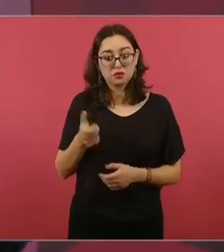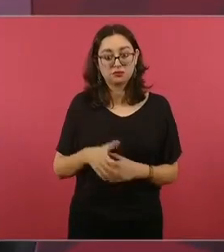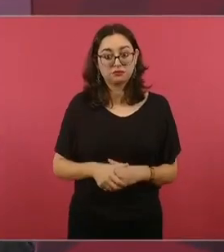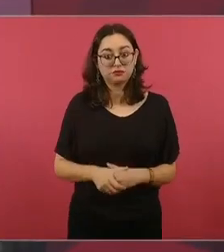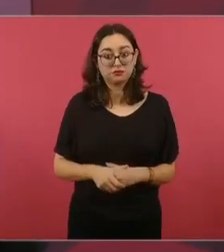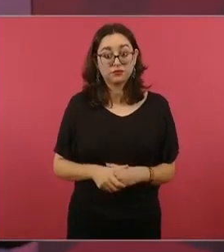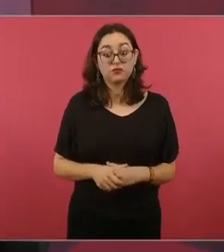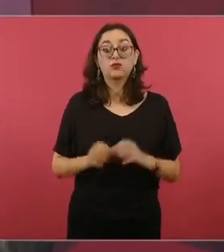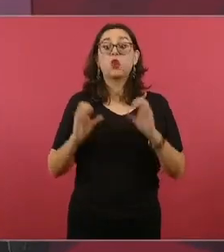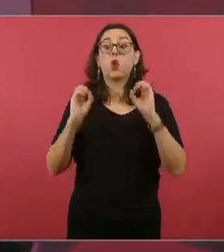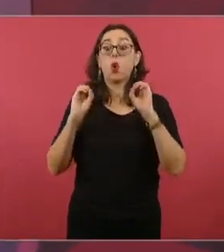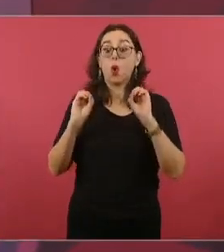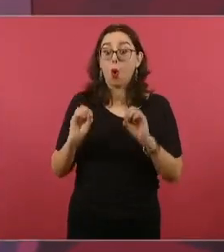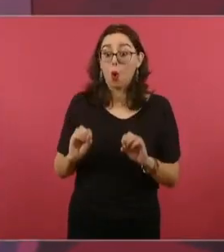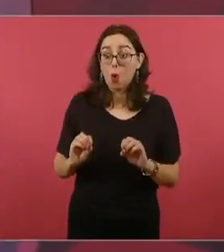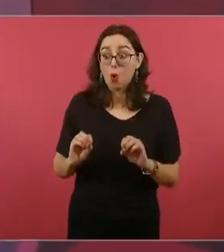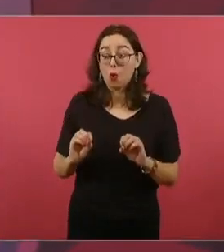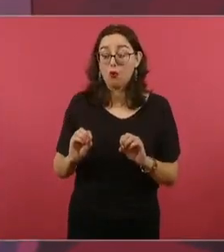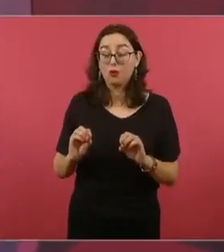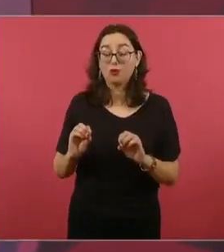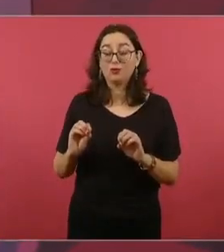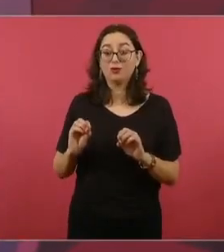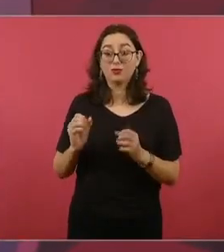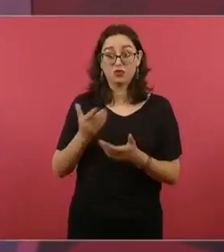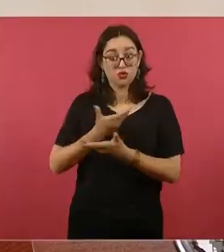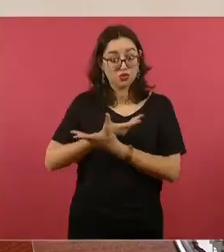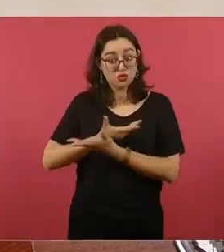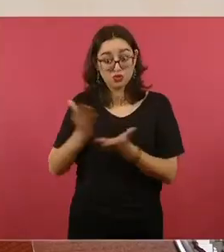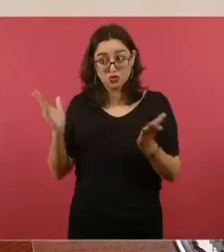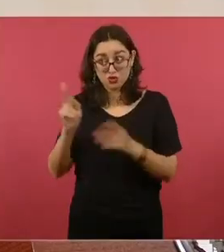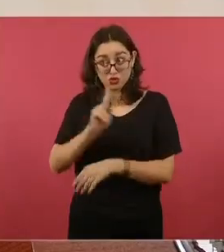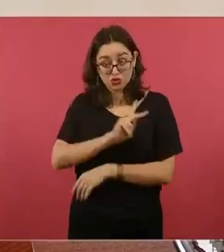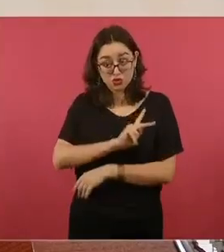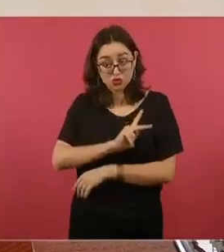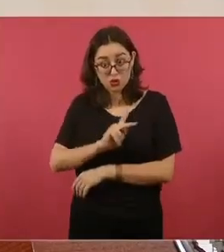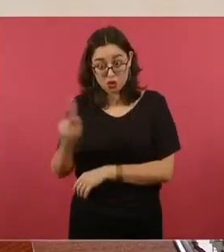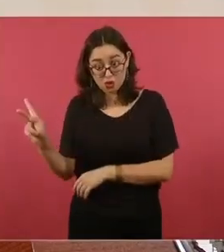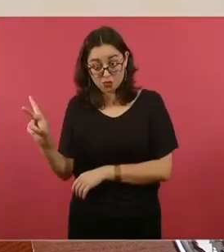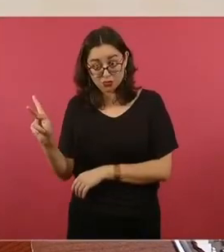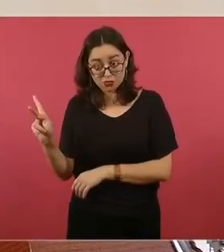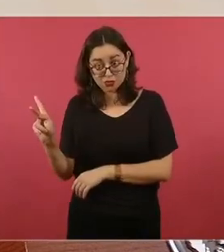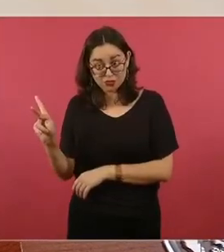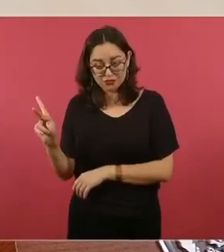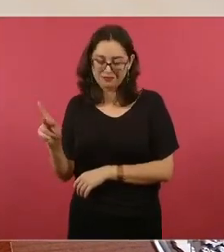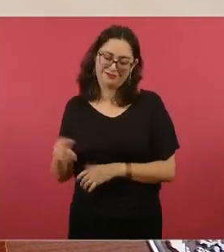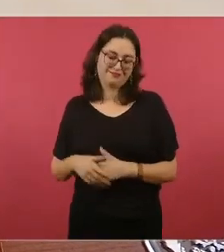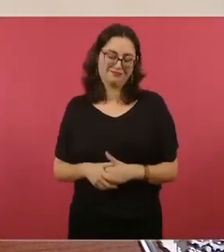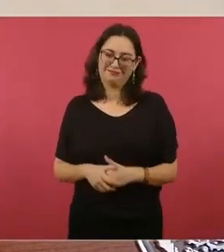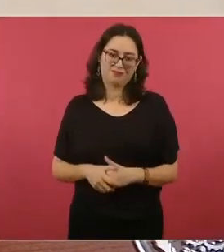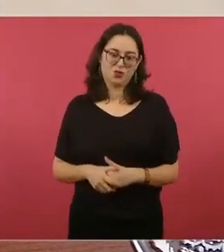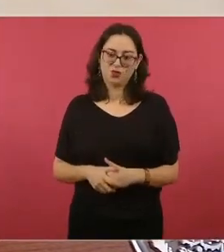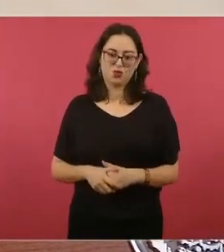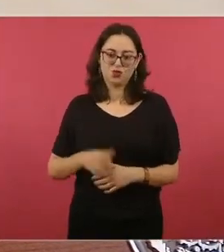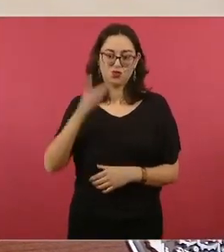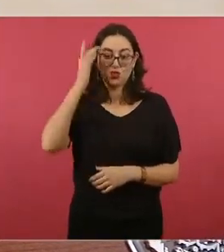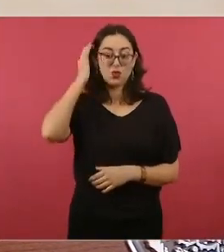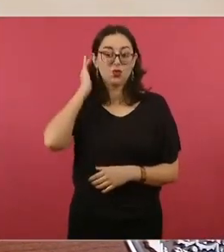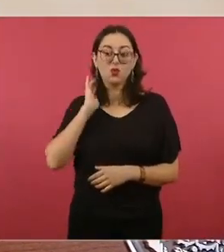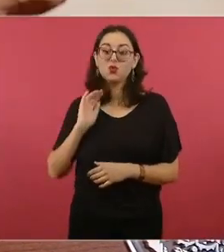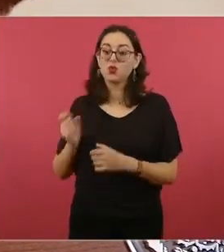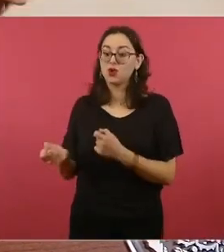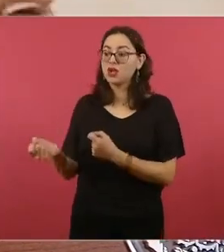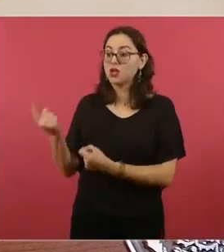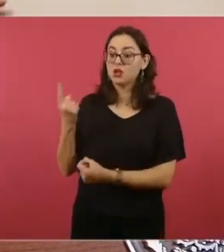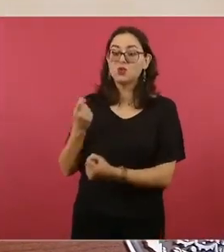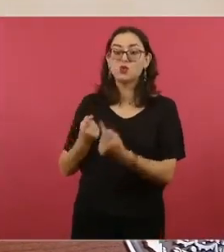o tecnología disponible para la comunicación entre los seres humanos. Y no es